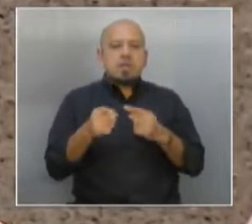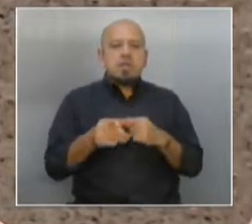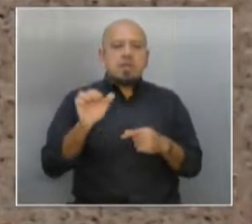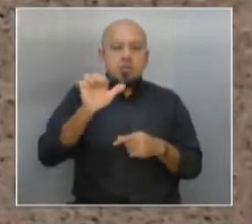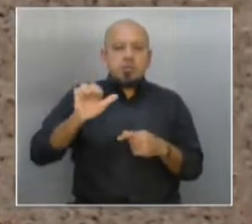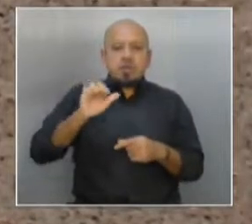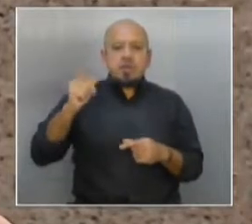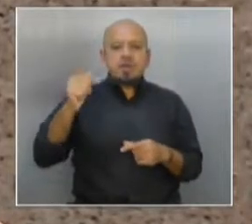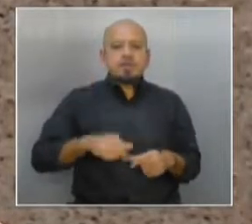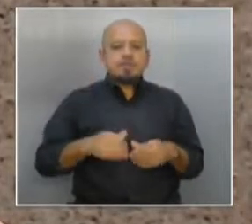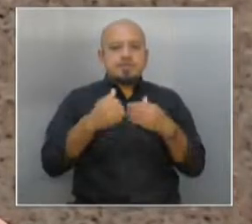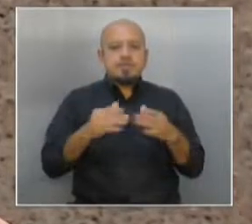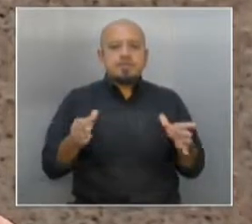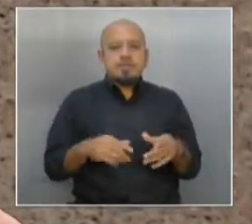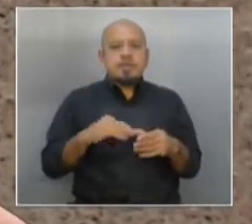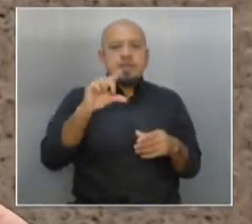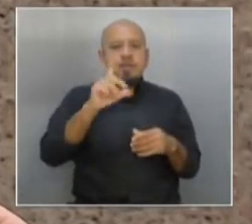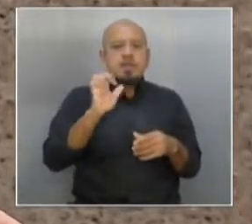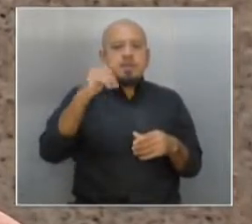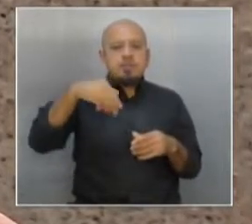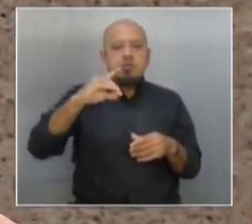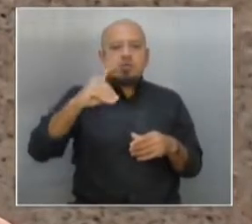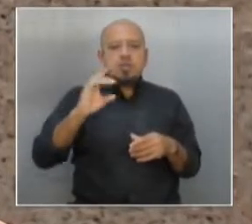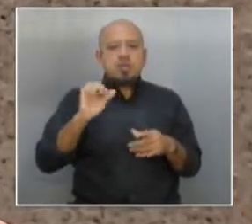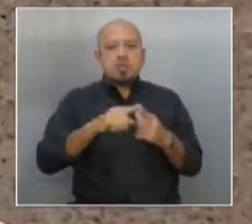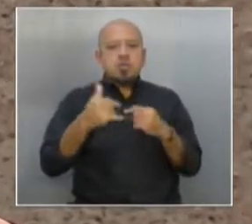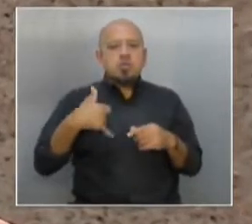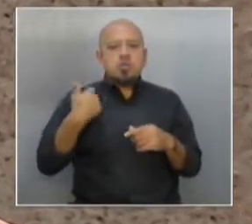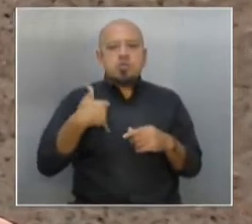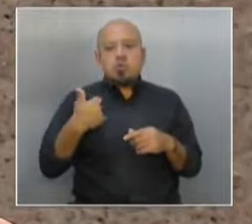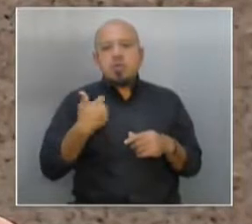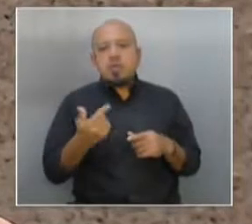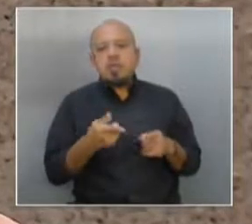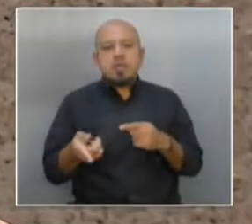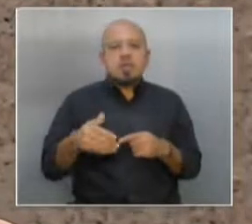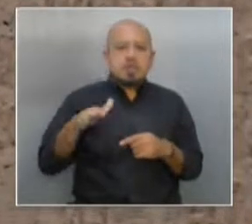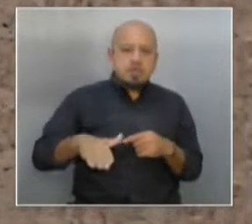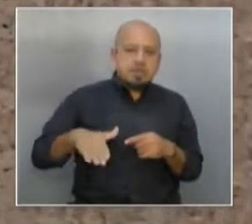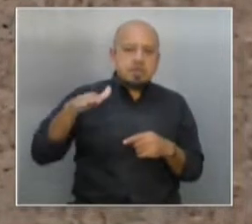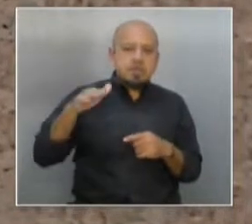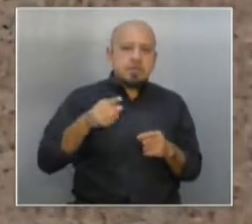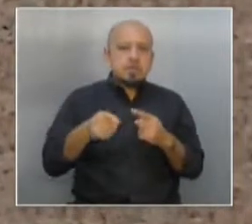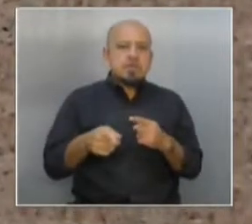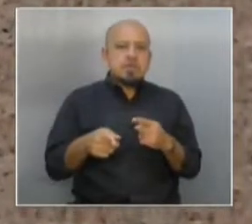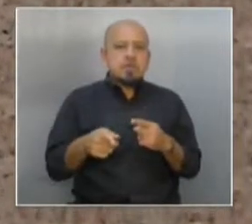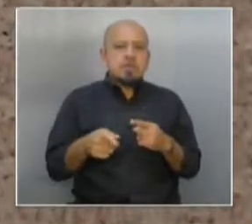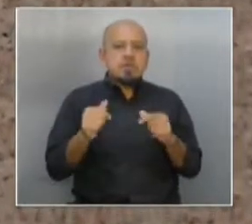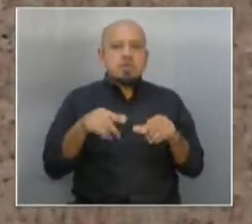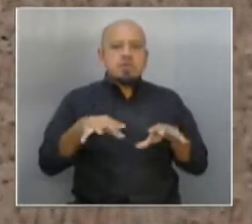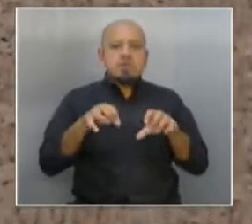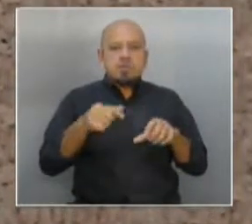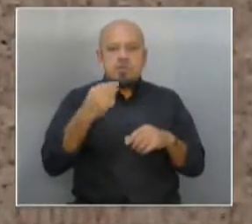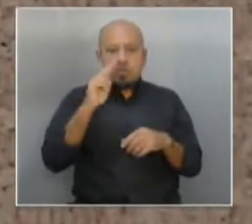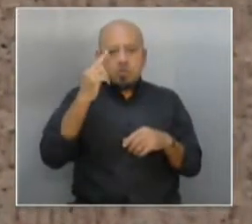nace a partir de la obra de Lautréamont, un joven criado en estas calles que vivió en Uruguay